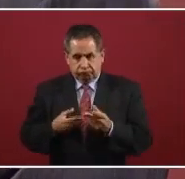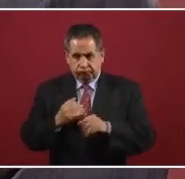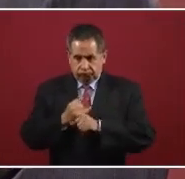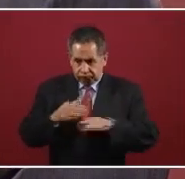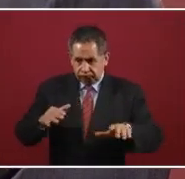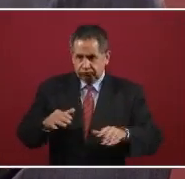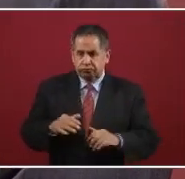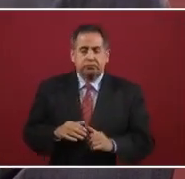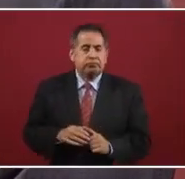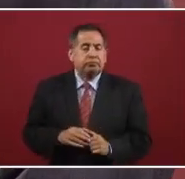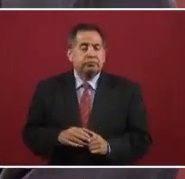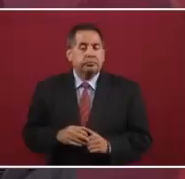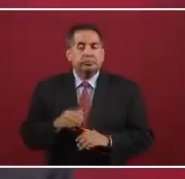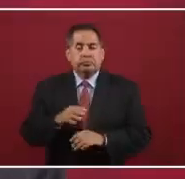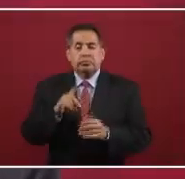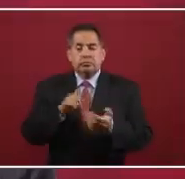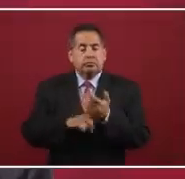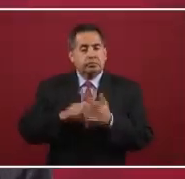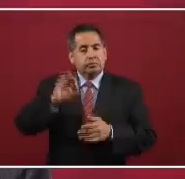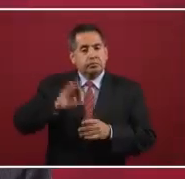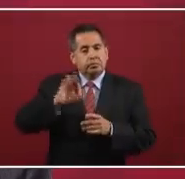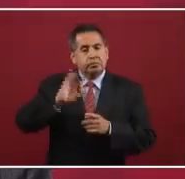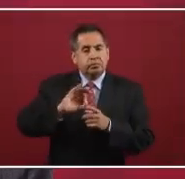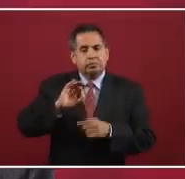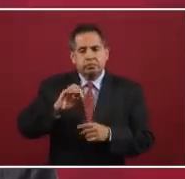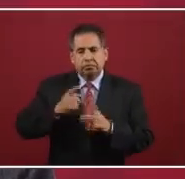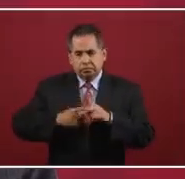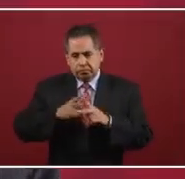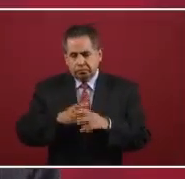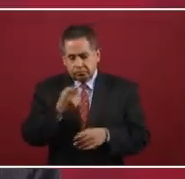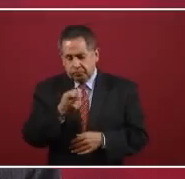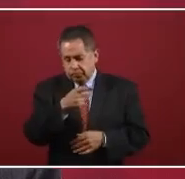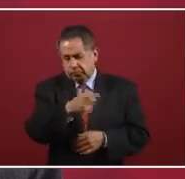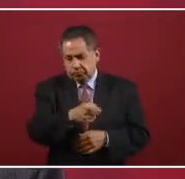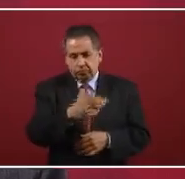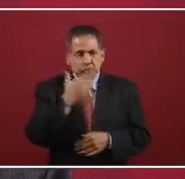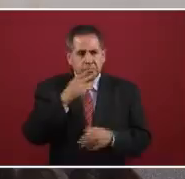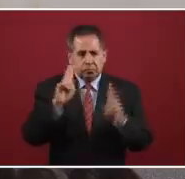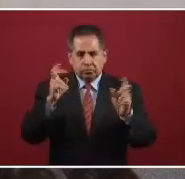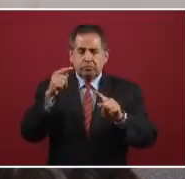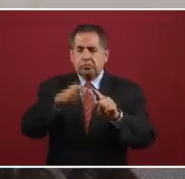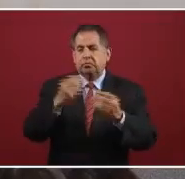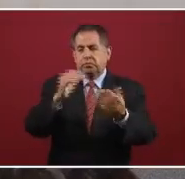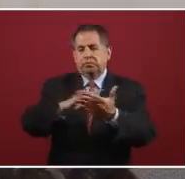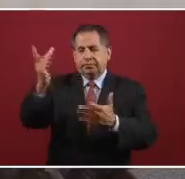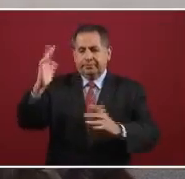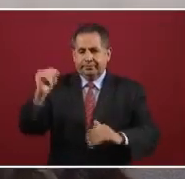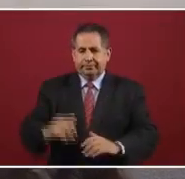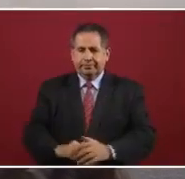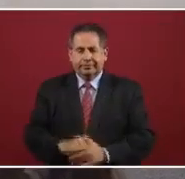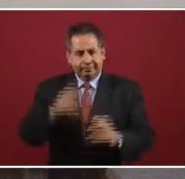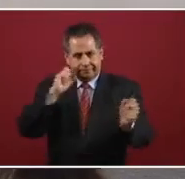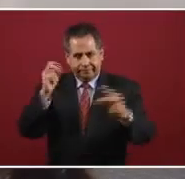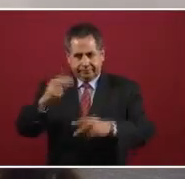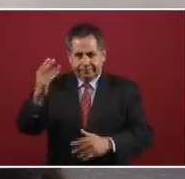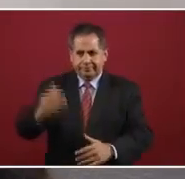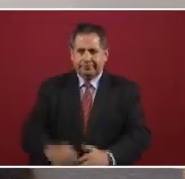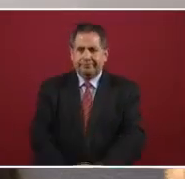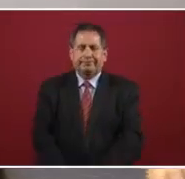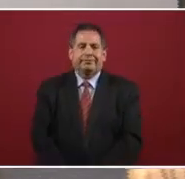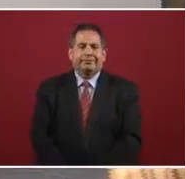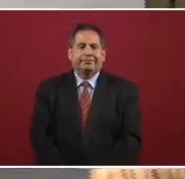informando sobre lo de las comisiones. Sí, es un buen tema. Muchas gracias. Nos vemos mañana.